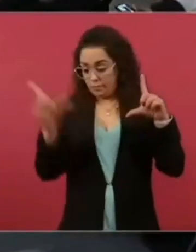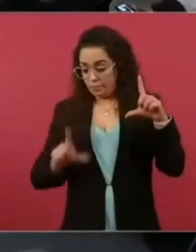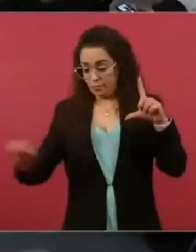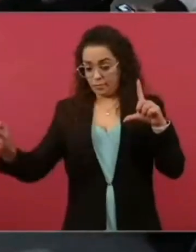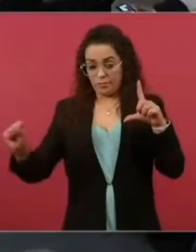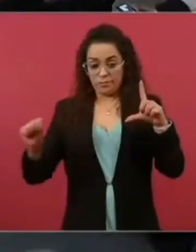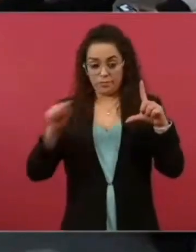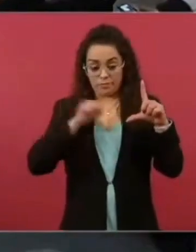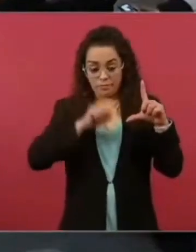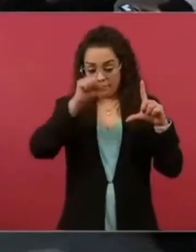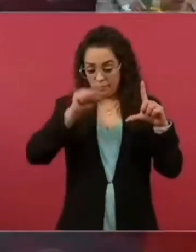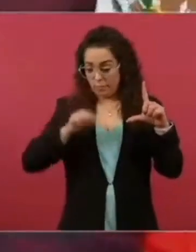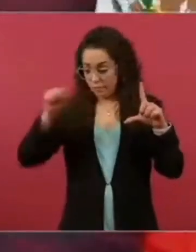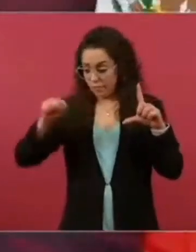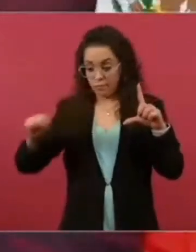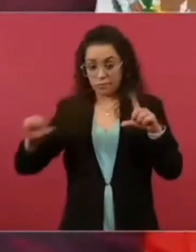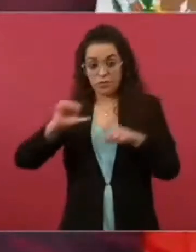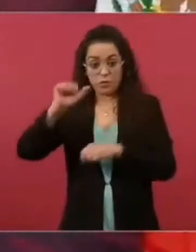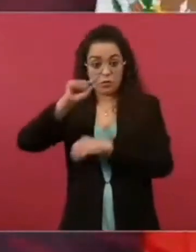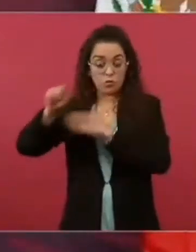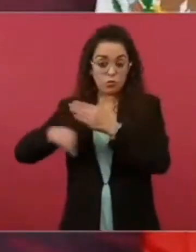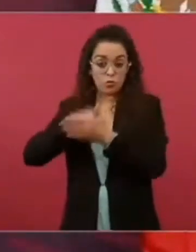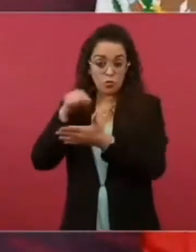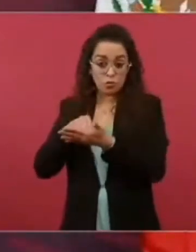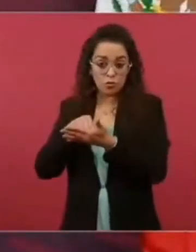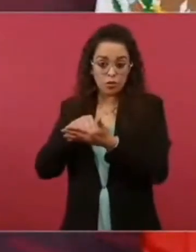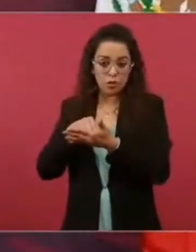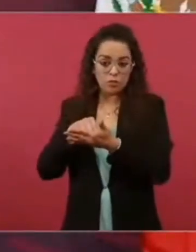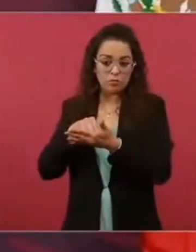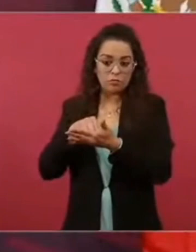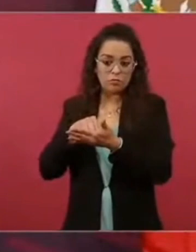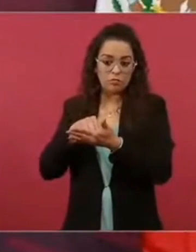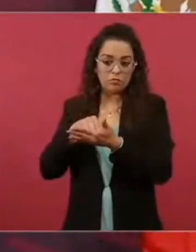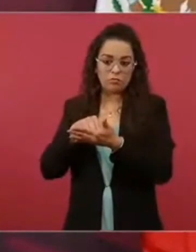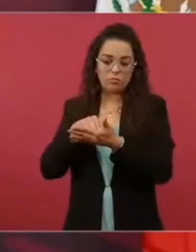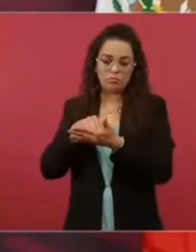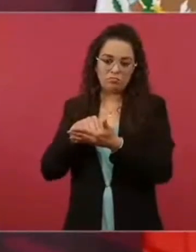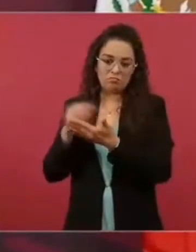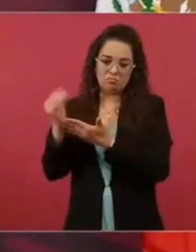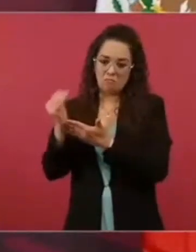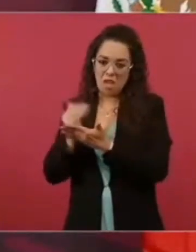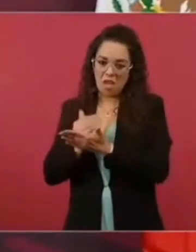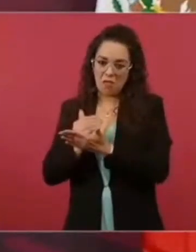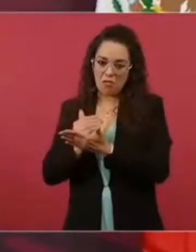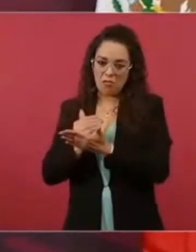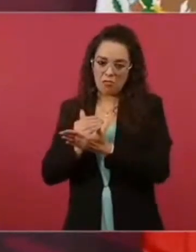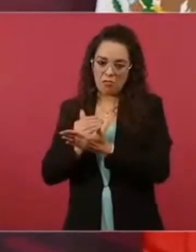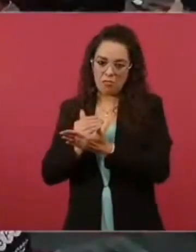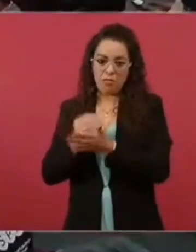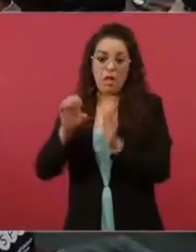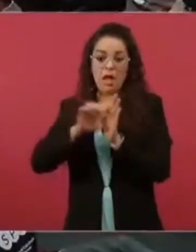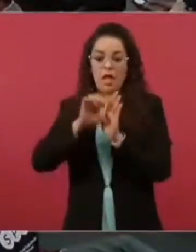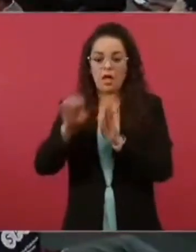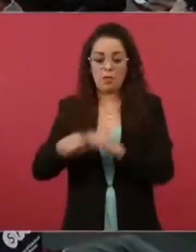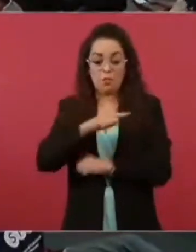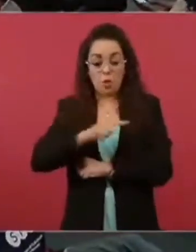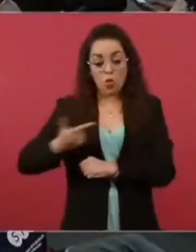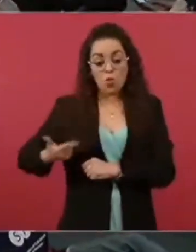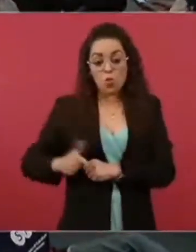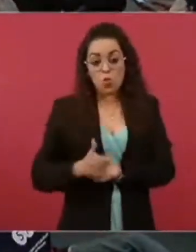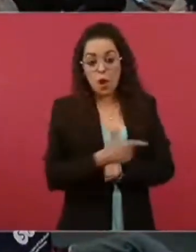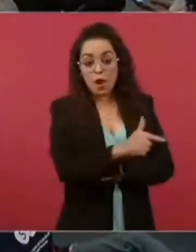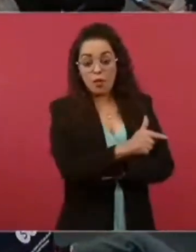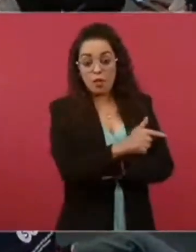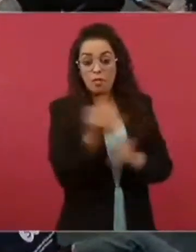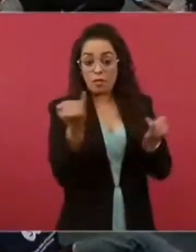Bueno, no es lo mismo este consumo de droga en Guanajuato que en Jalisco, ni